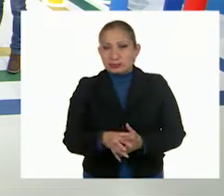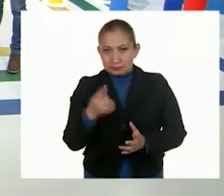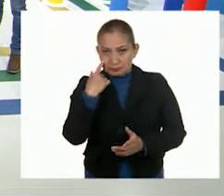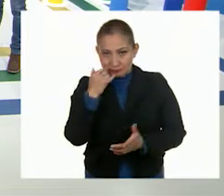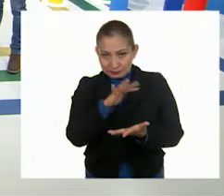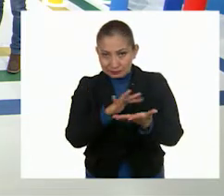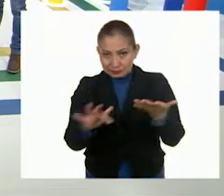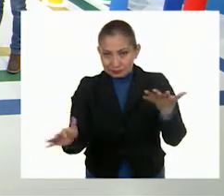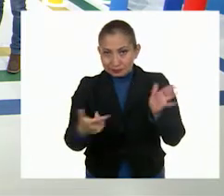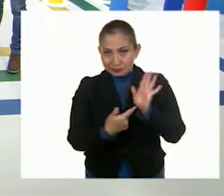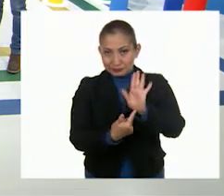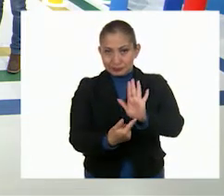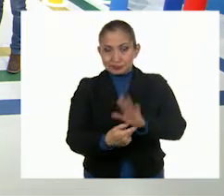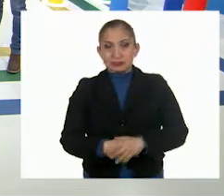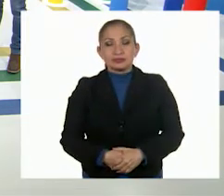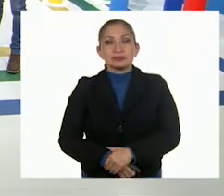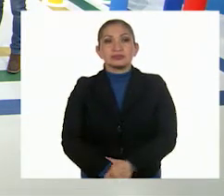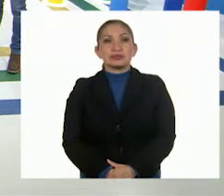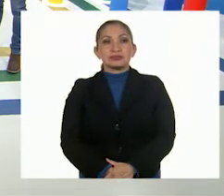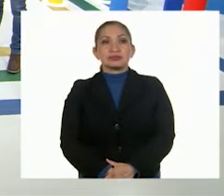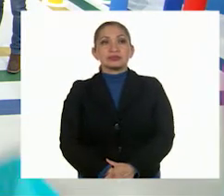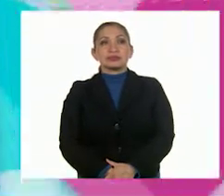Muy bien, veamos la presentación.